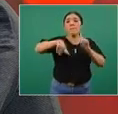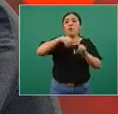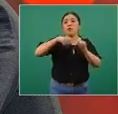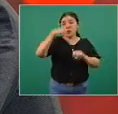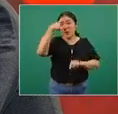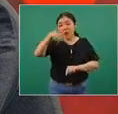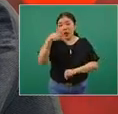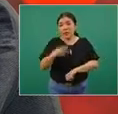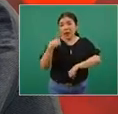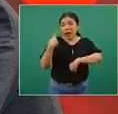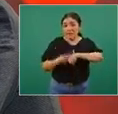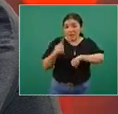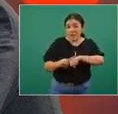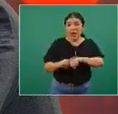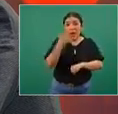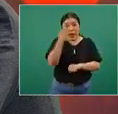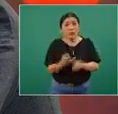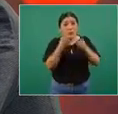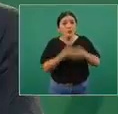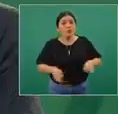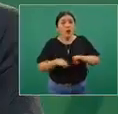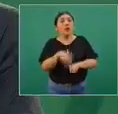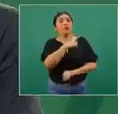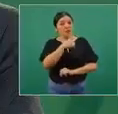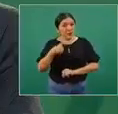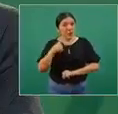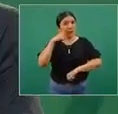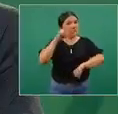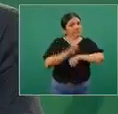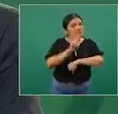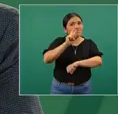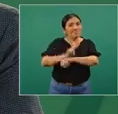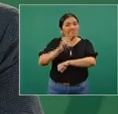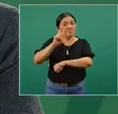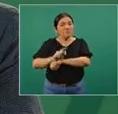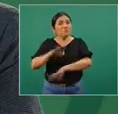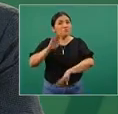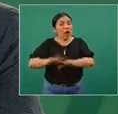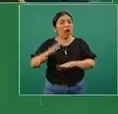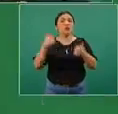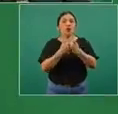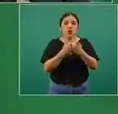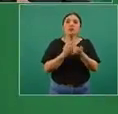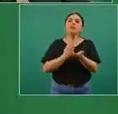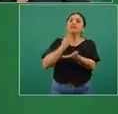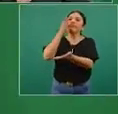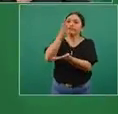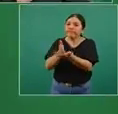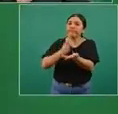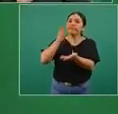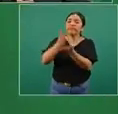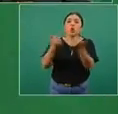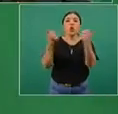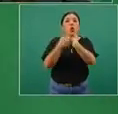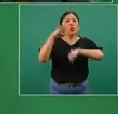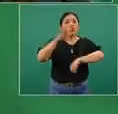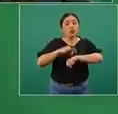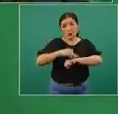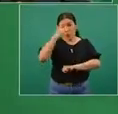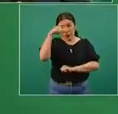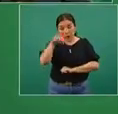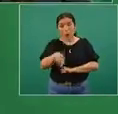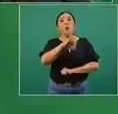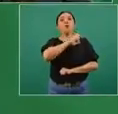a esta, y la importancia de estarse vigilando y de estar acudiendo con sus médicos para poder